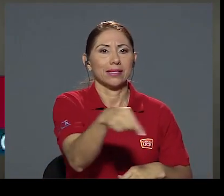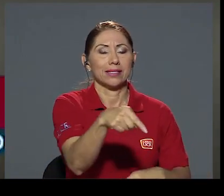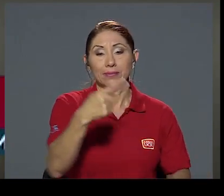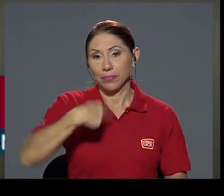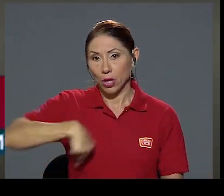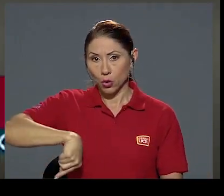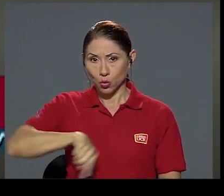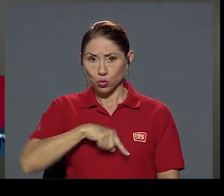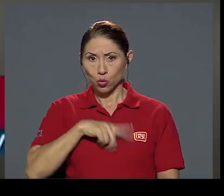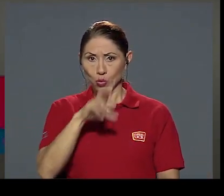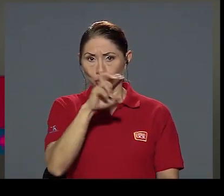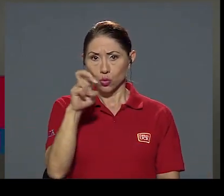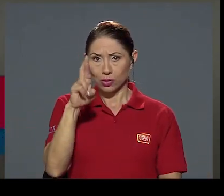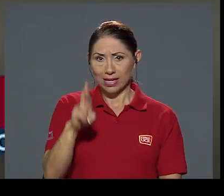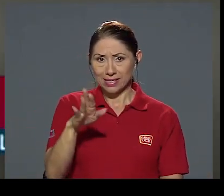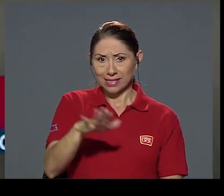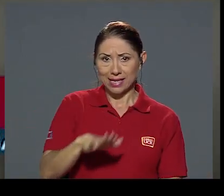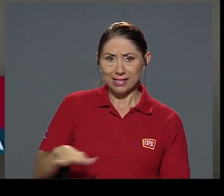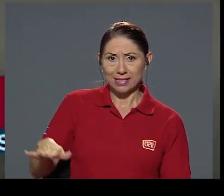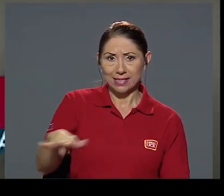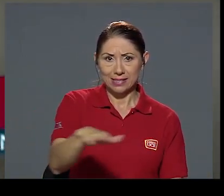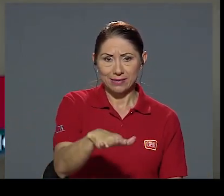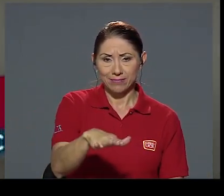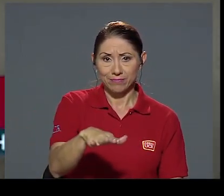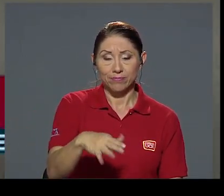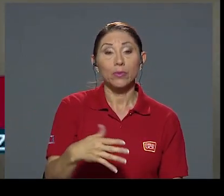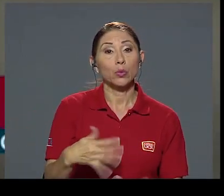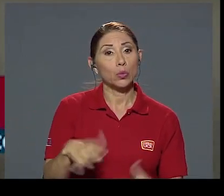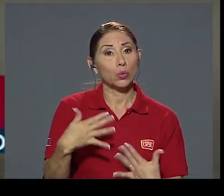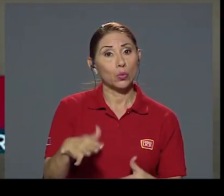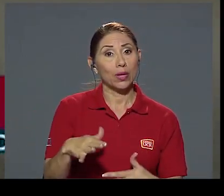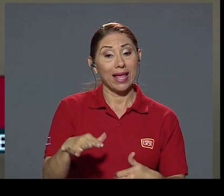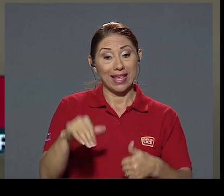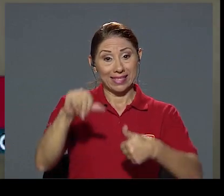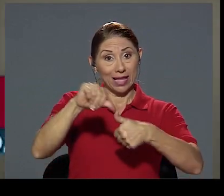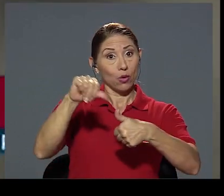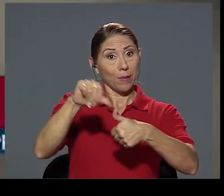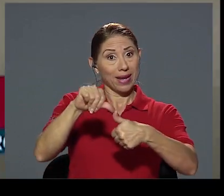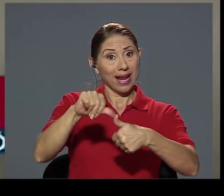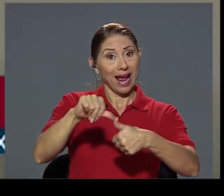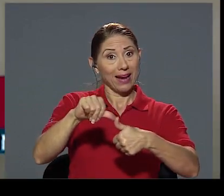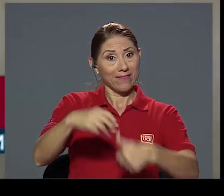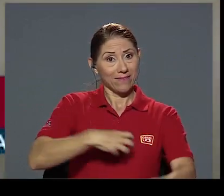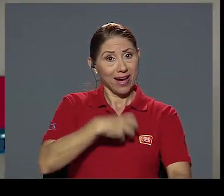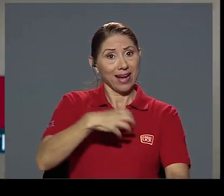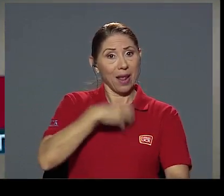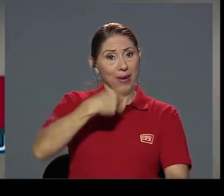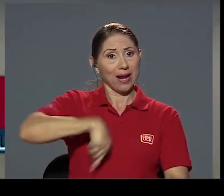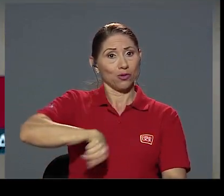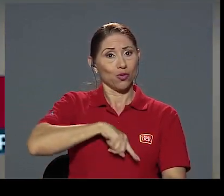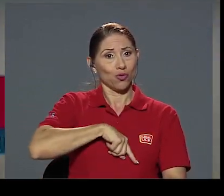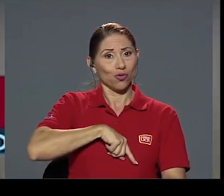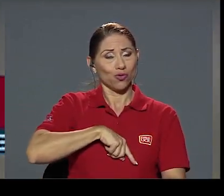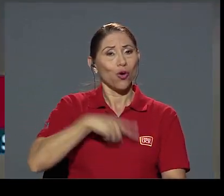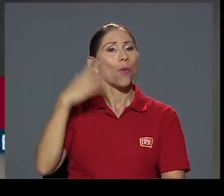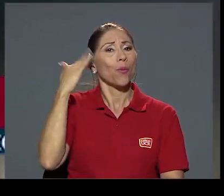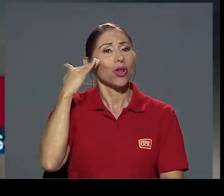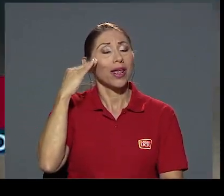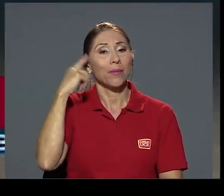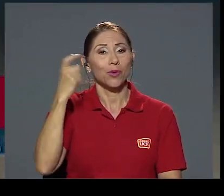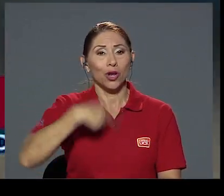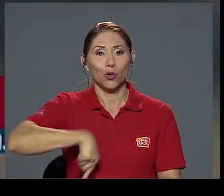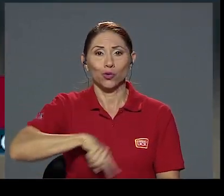Nosotros los costarricenses, y realmente nos lo reclaman en Centroamérica, en el resto de Centroamérica, no hemos